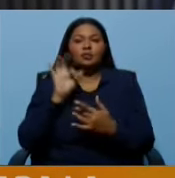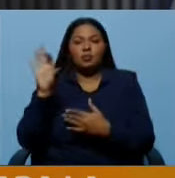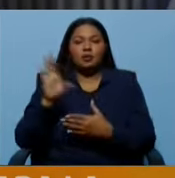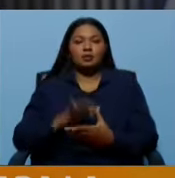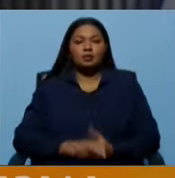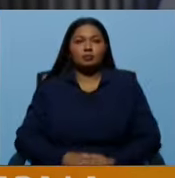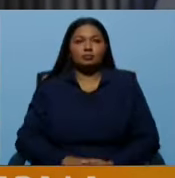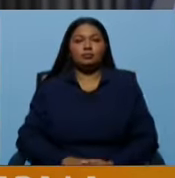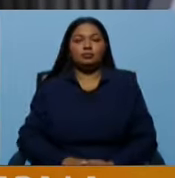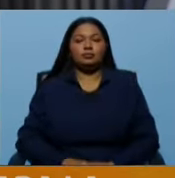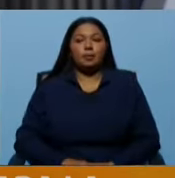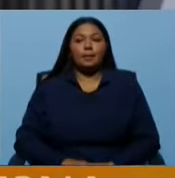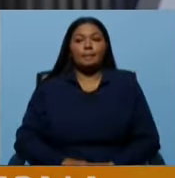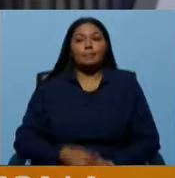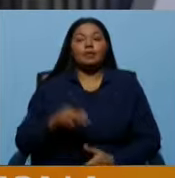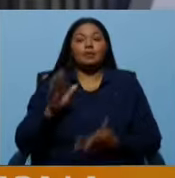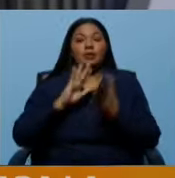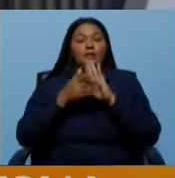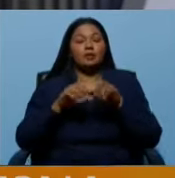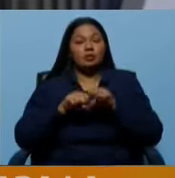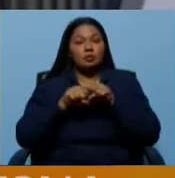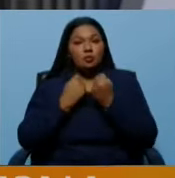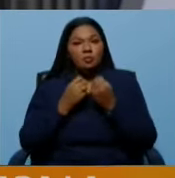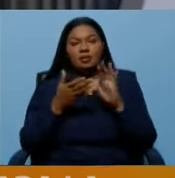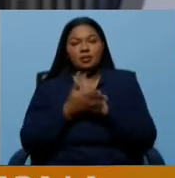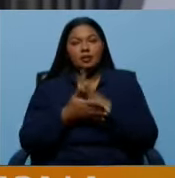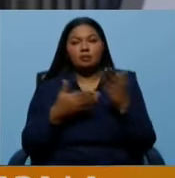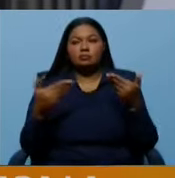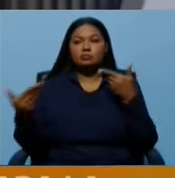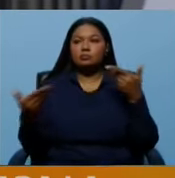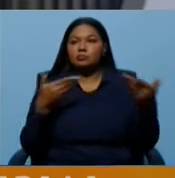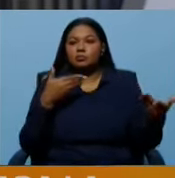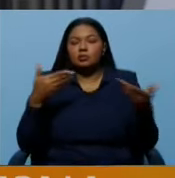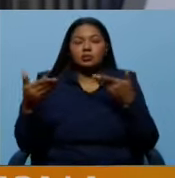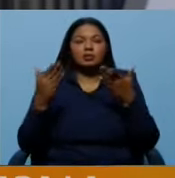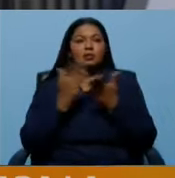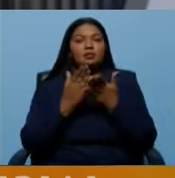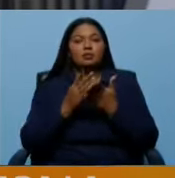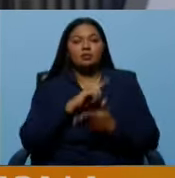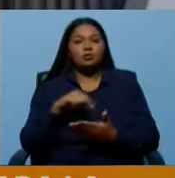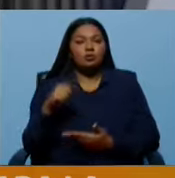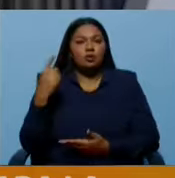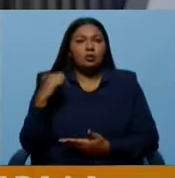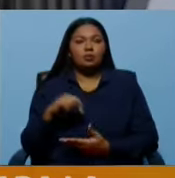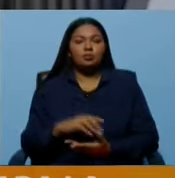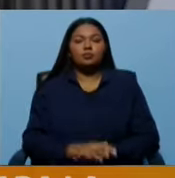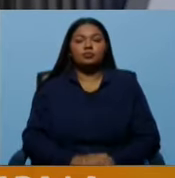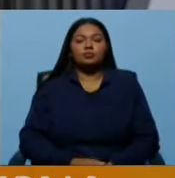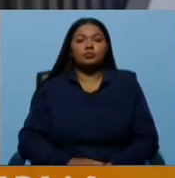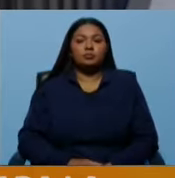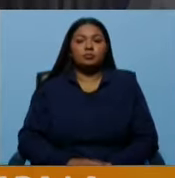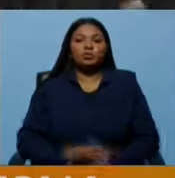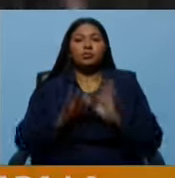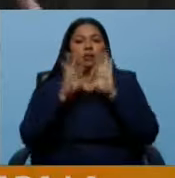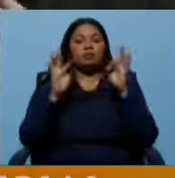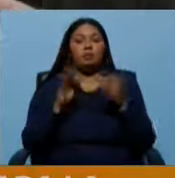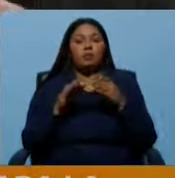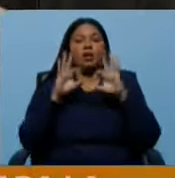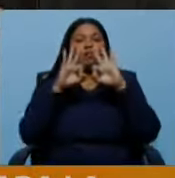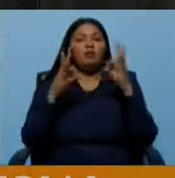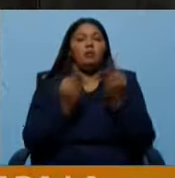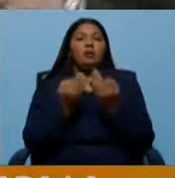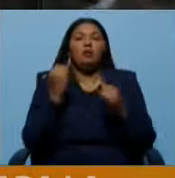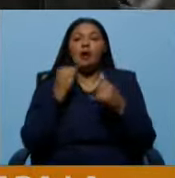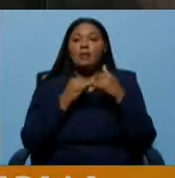y eso rompe, y es muy importante que lo veamos, en la diatriba que se ha pretendido poner sobre nuestro país, el modelo de la familia de los apellidos, que es el